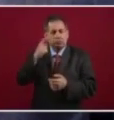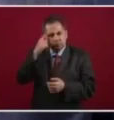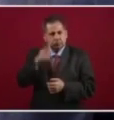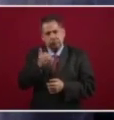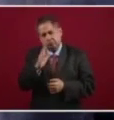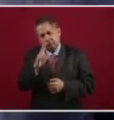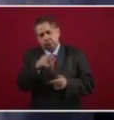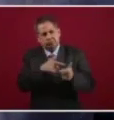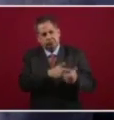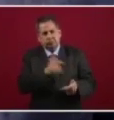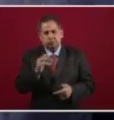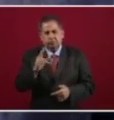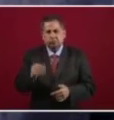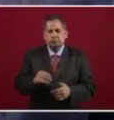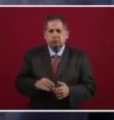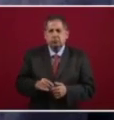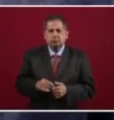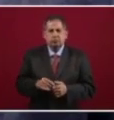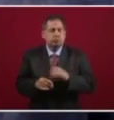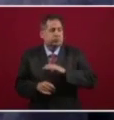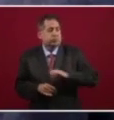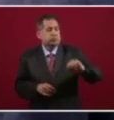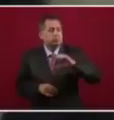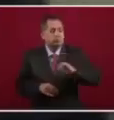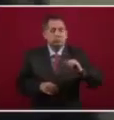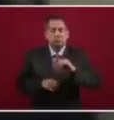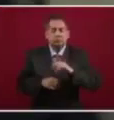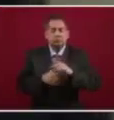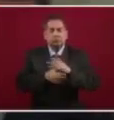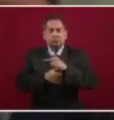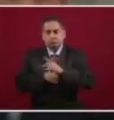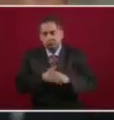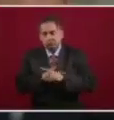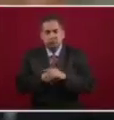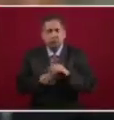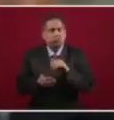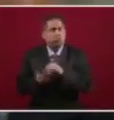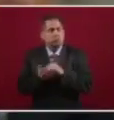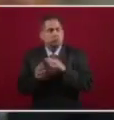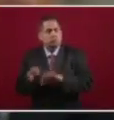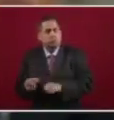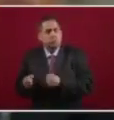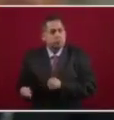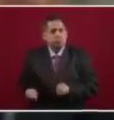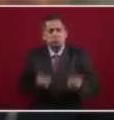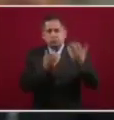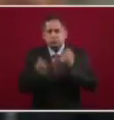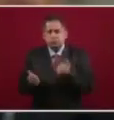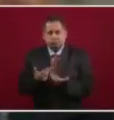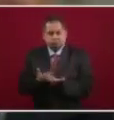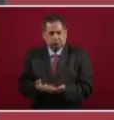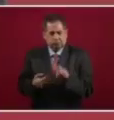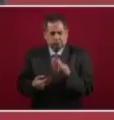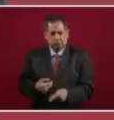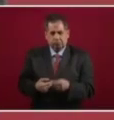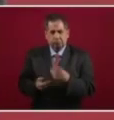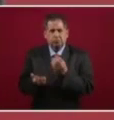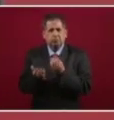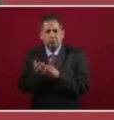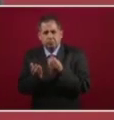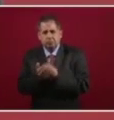evitar esto, que sigan especulando con el país, que se sigan llevando nuestras riquezas, el